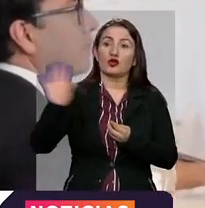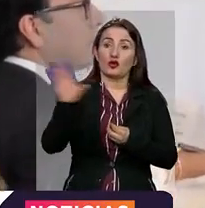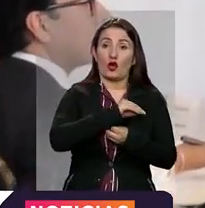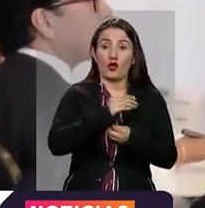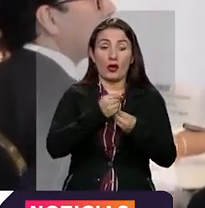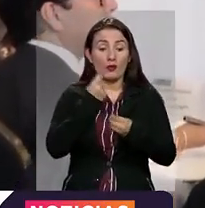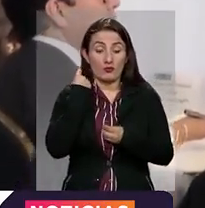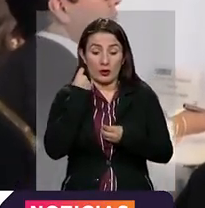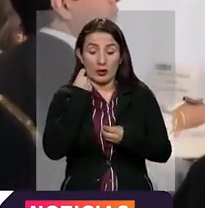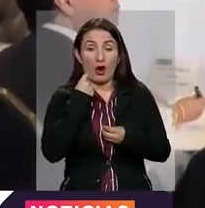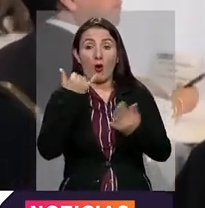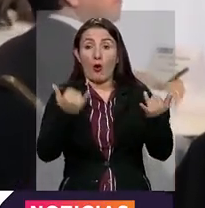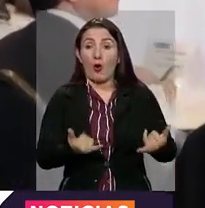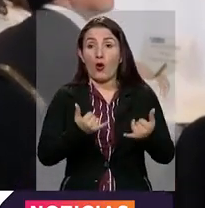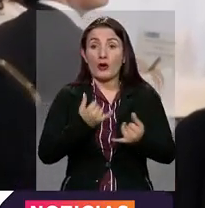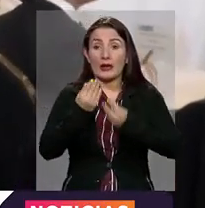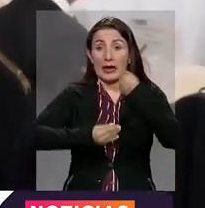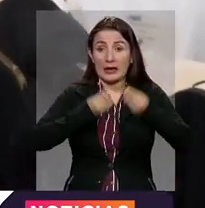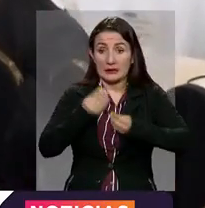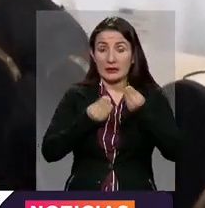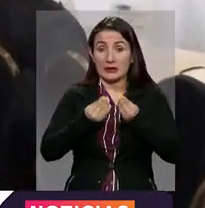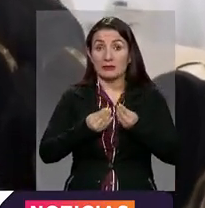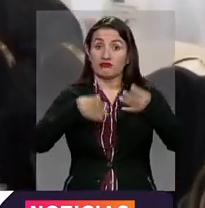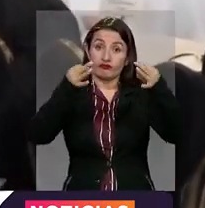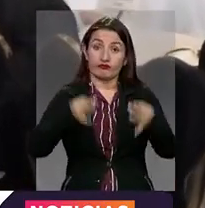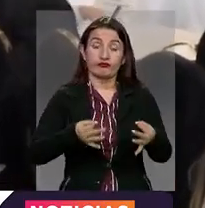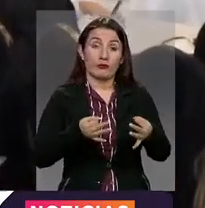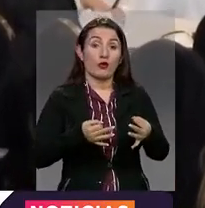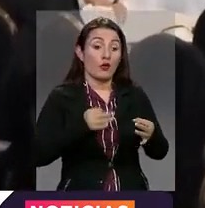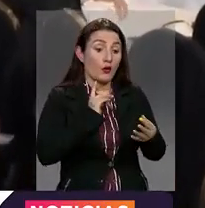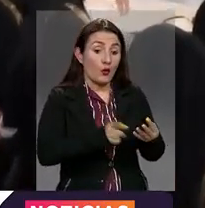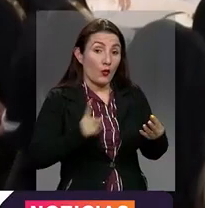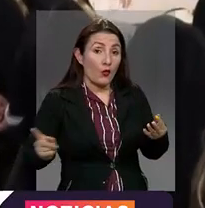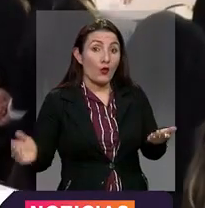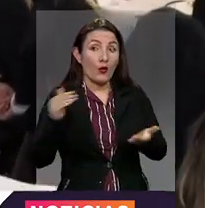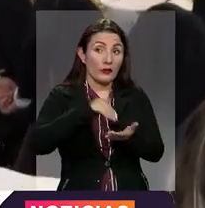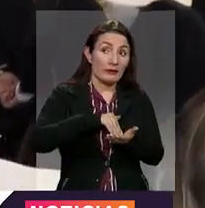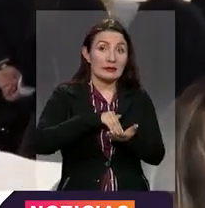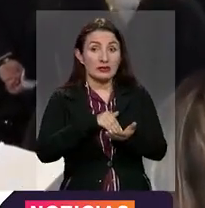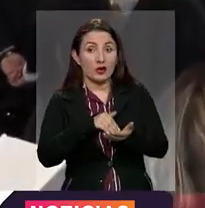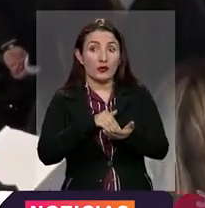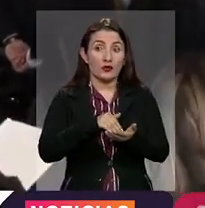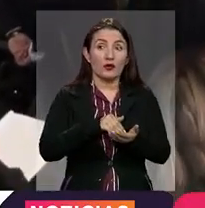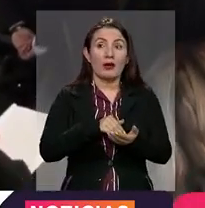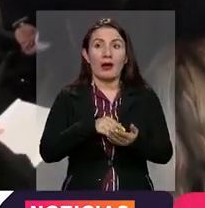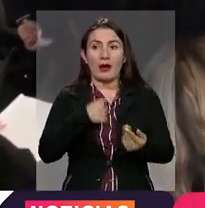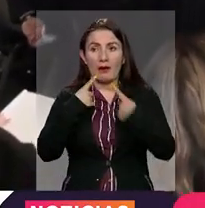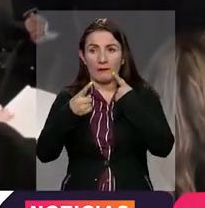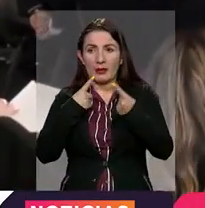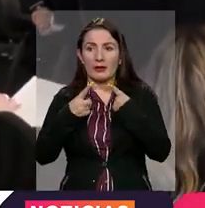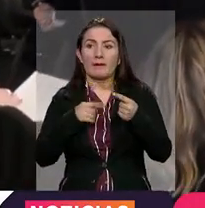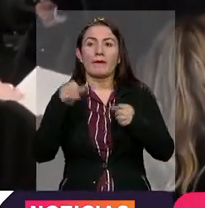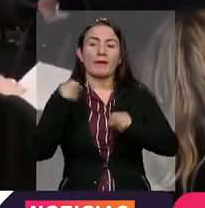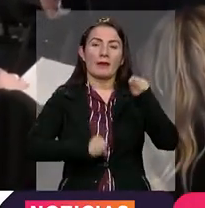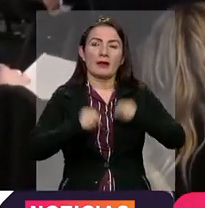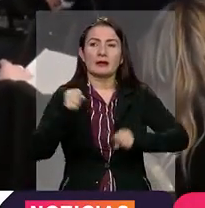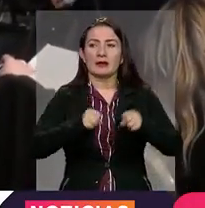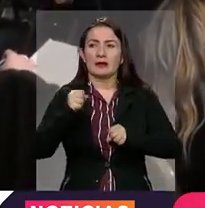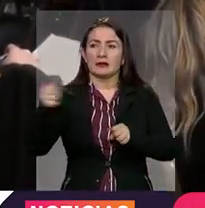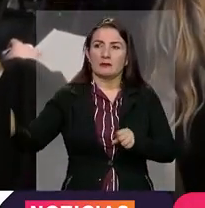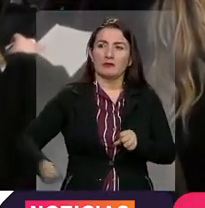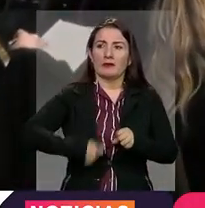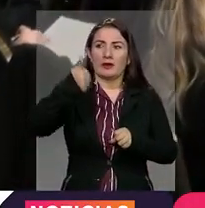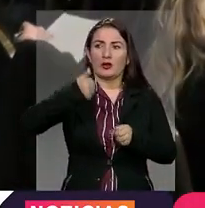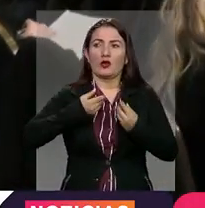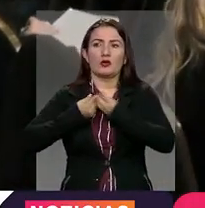martes, recordemos que hoy se decidirá si se hace efectivamente ese reconteo del que se ha hablado. Y por supuesto, uno de los magistrados del